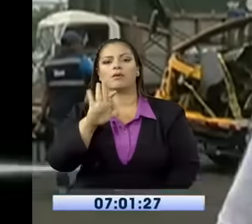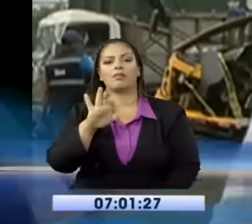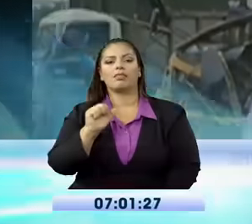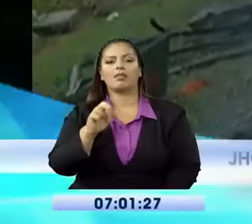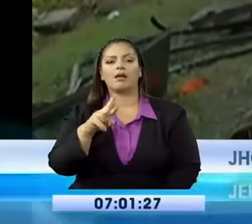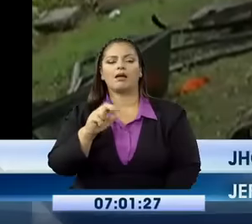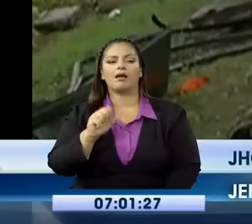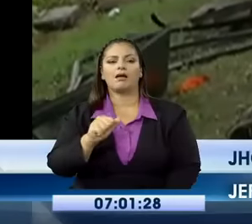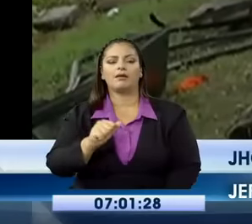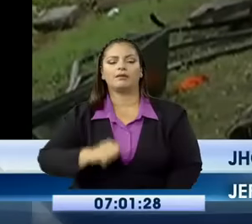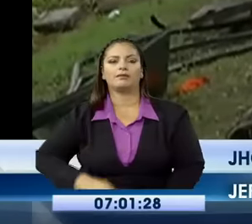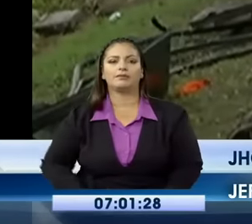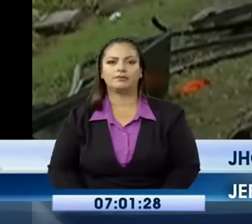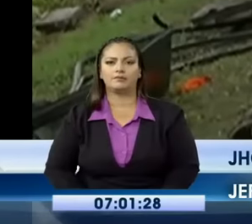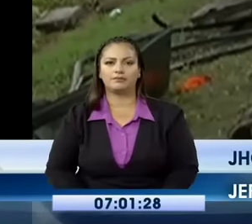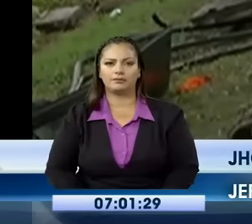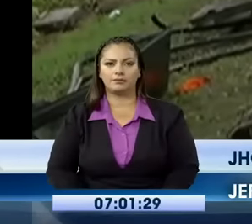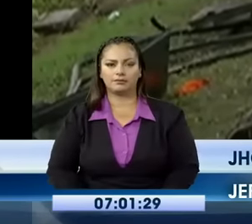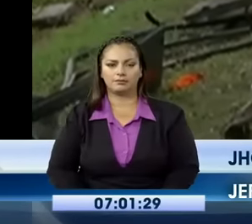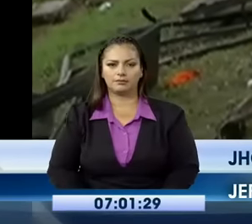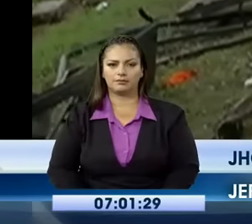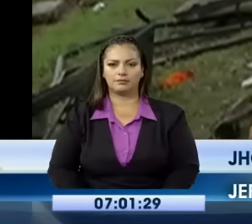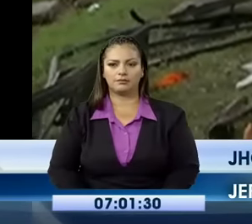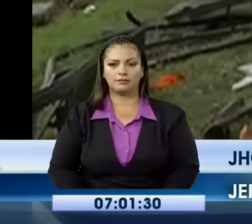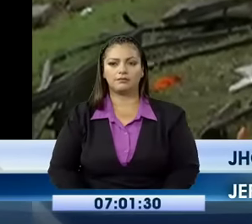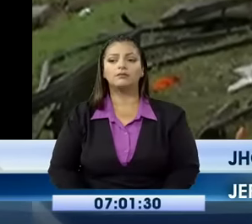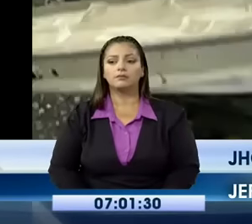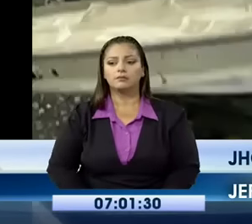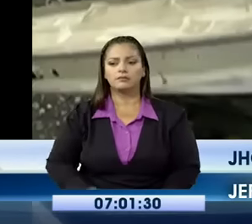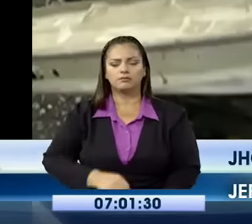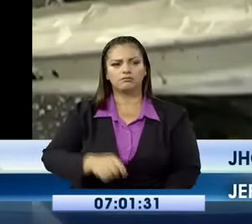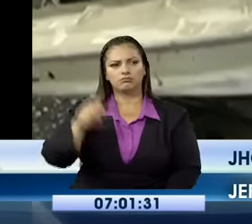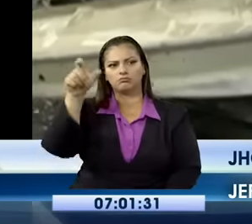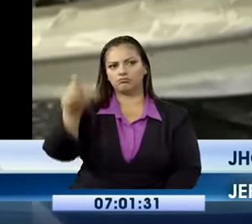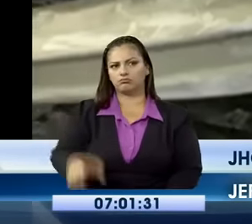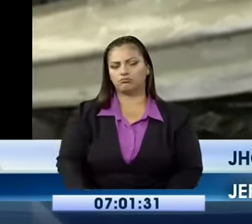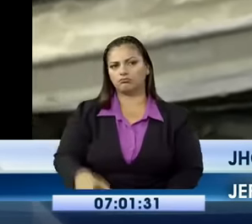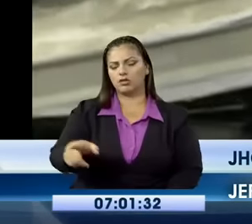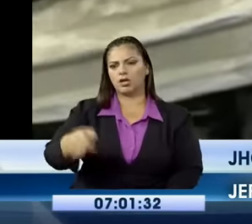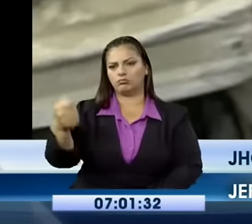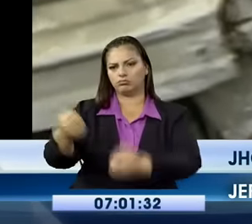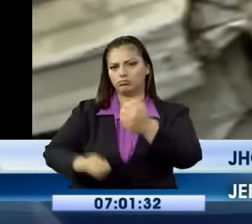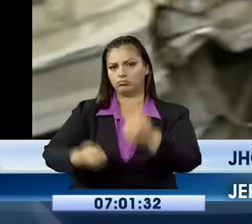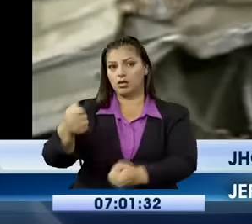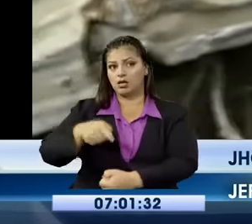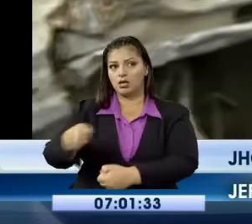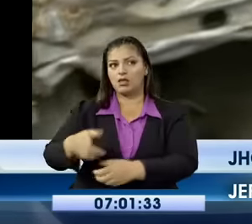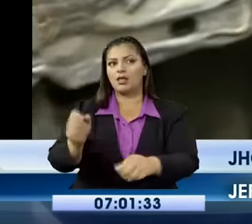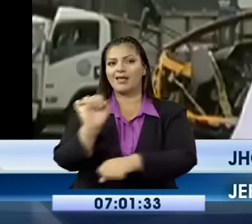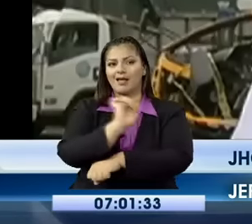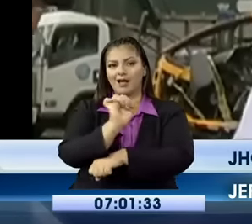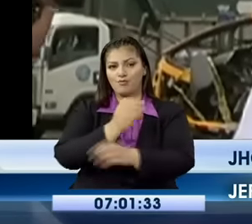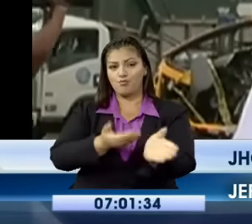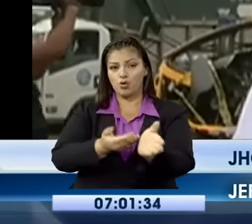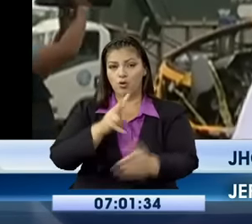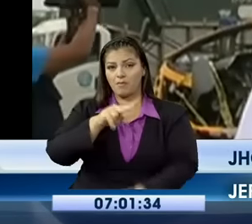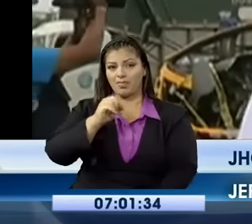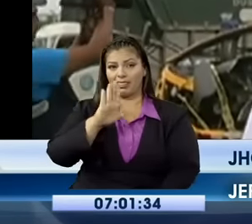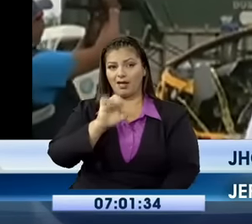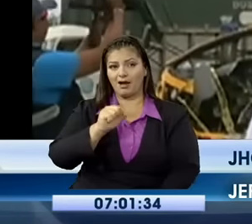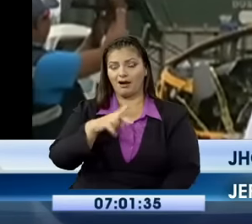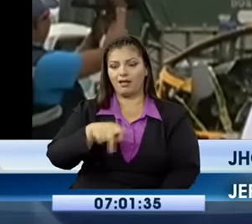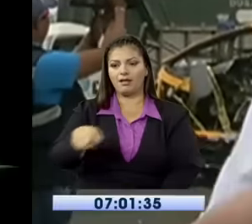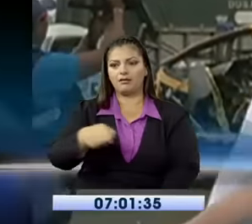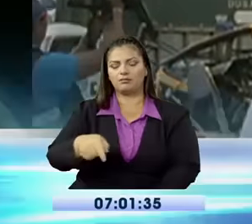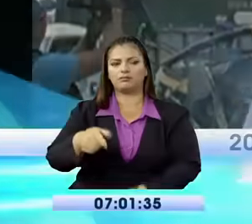carril contrario también hacerle la prueba del colemia al conductor de de vitalia que falleció y le salió